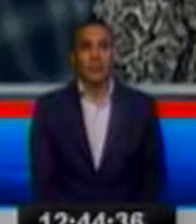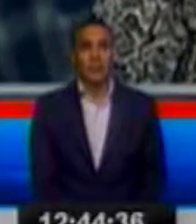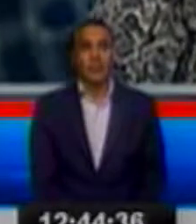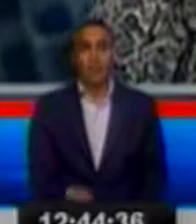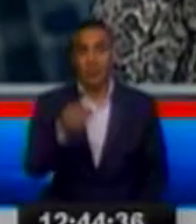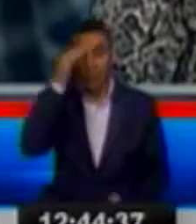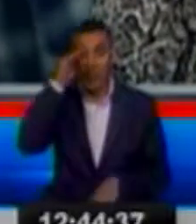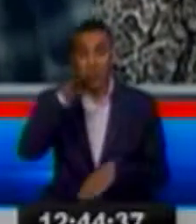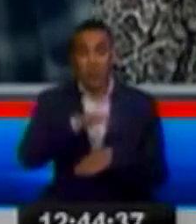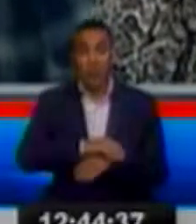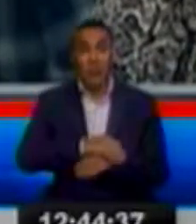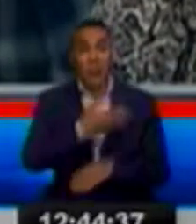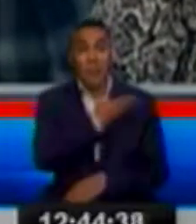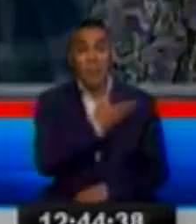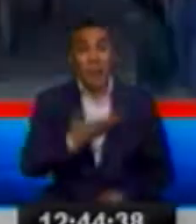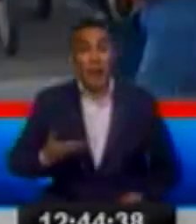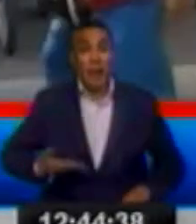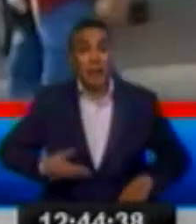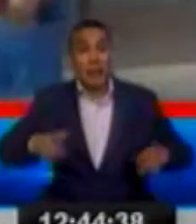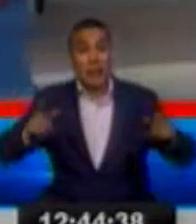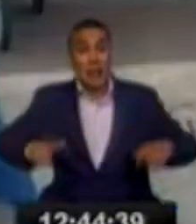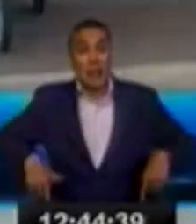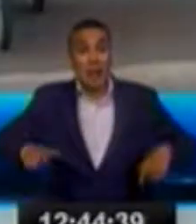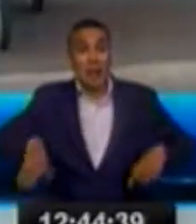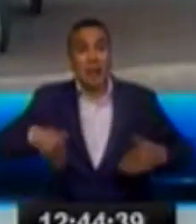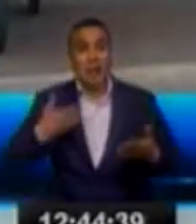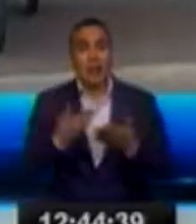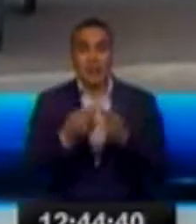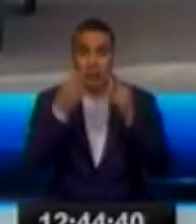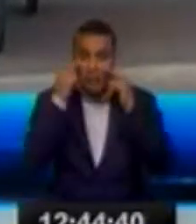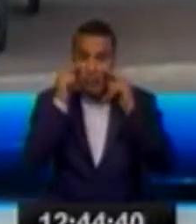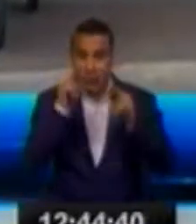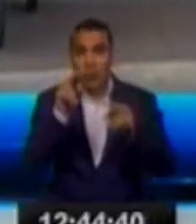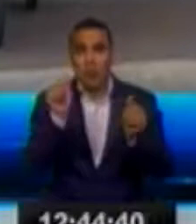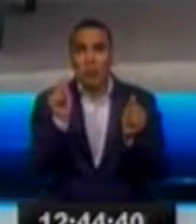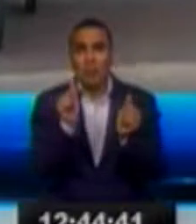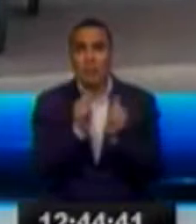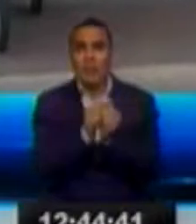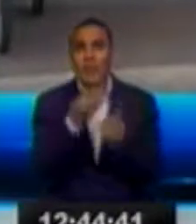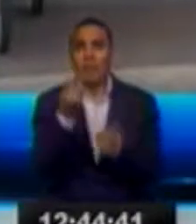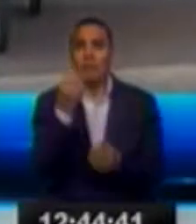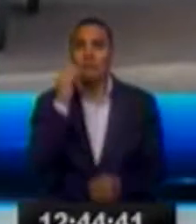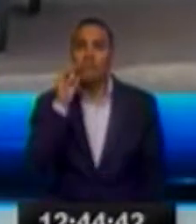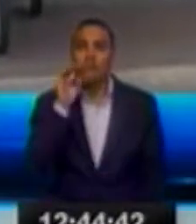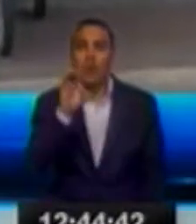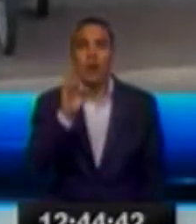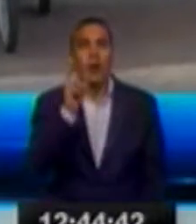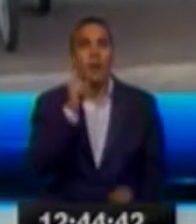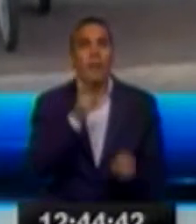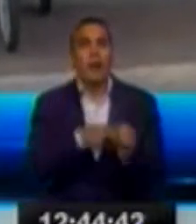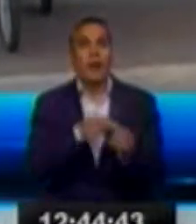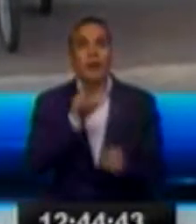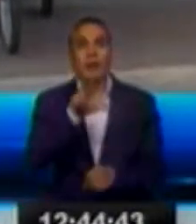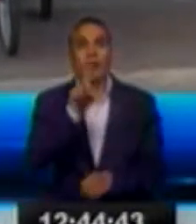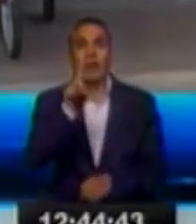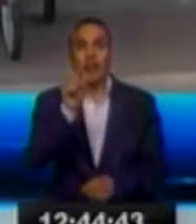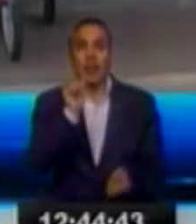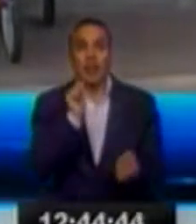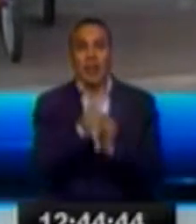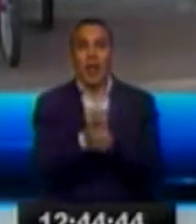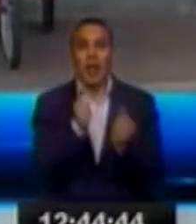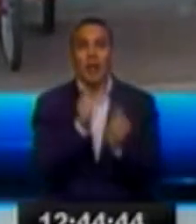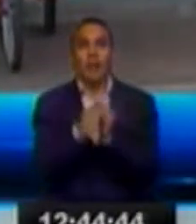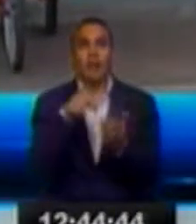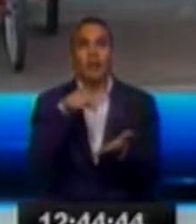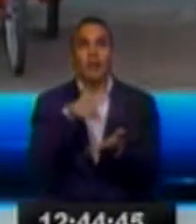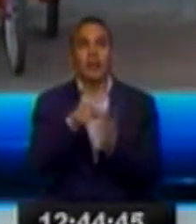Buenas tardes, el primer mandatario de la República, Lenín Moreno, reconoció con un incentivo económico la participación de 31 deportistas